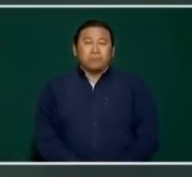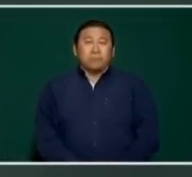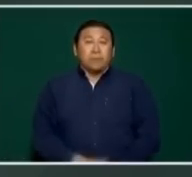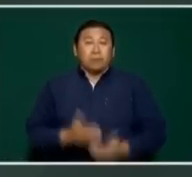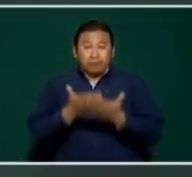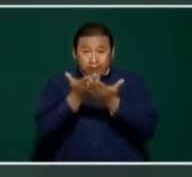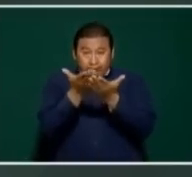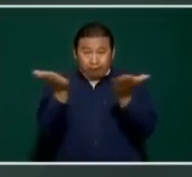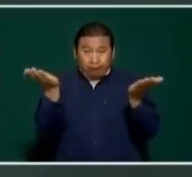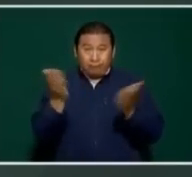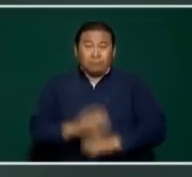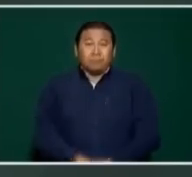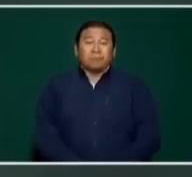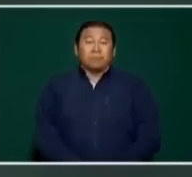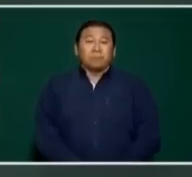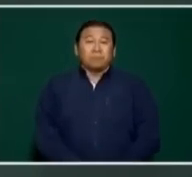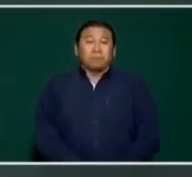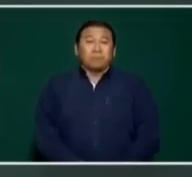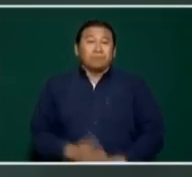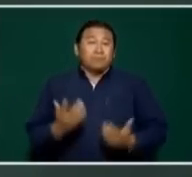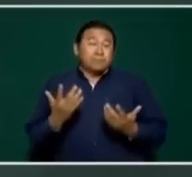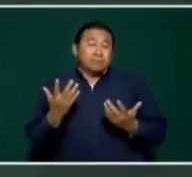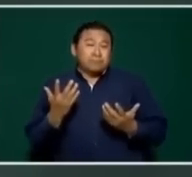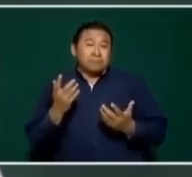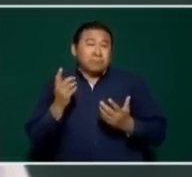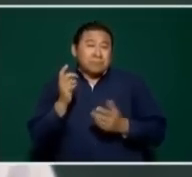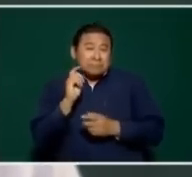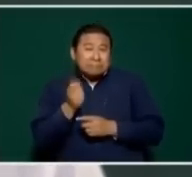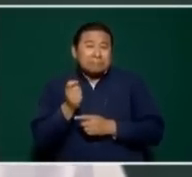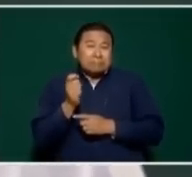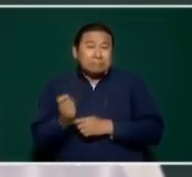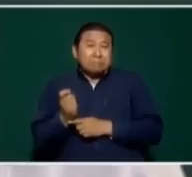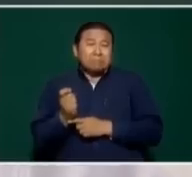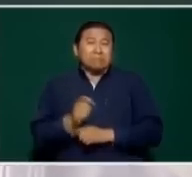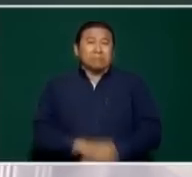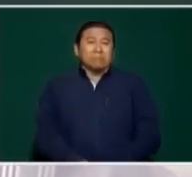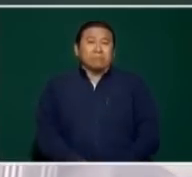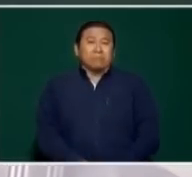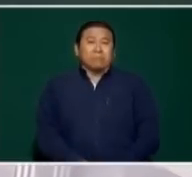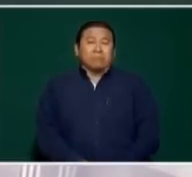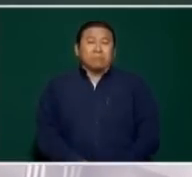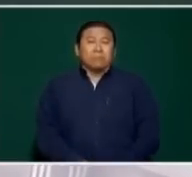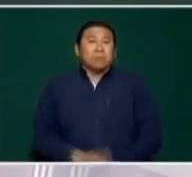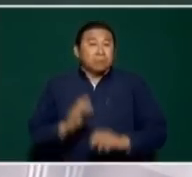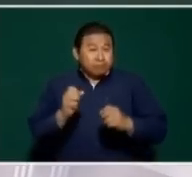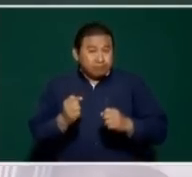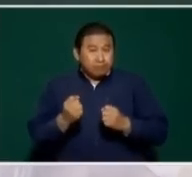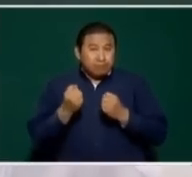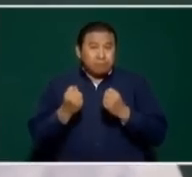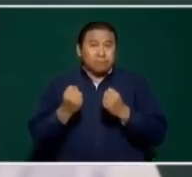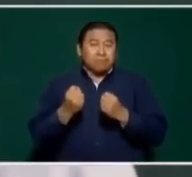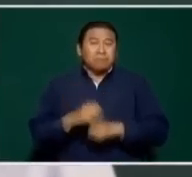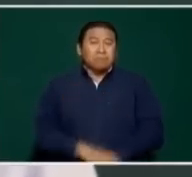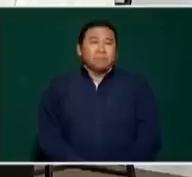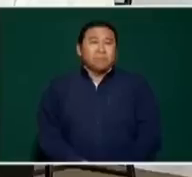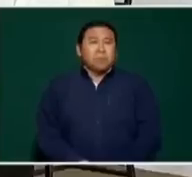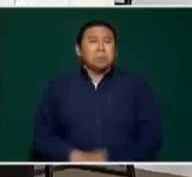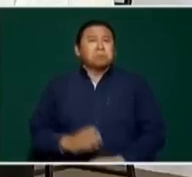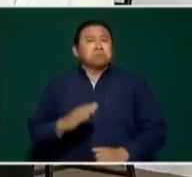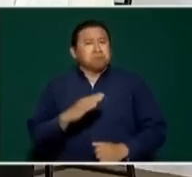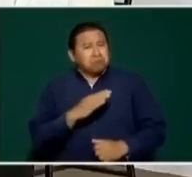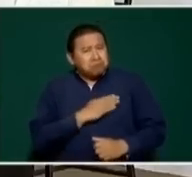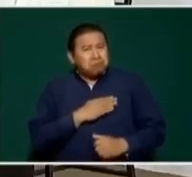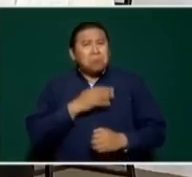a ustedes sobre la situación de seguridad. Es buena